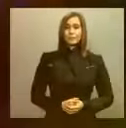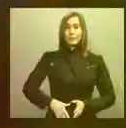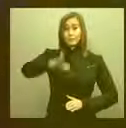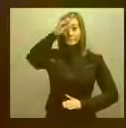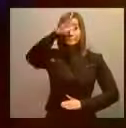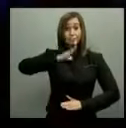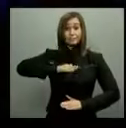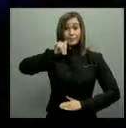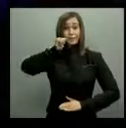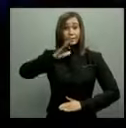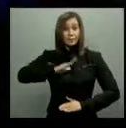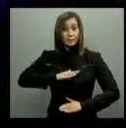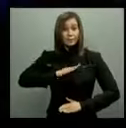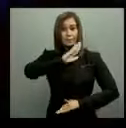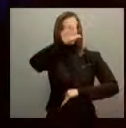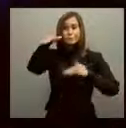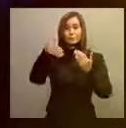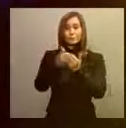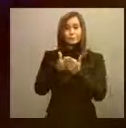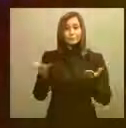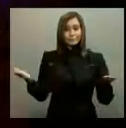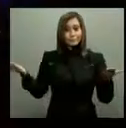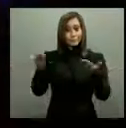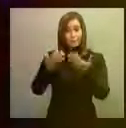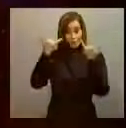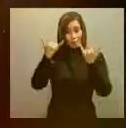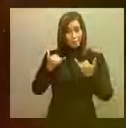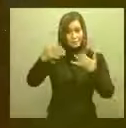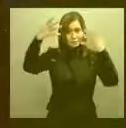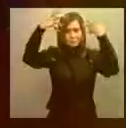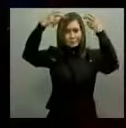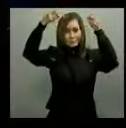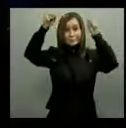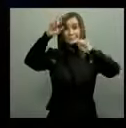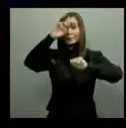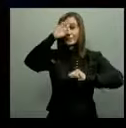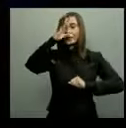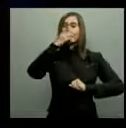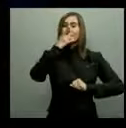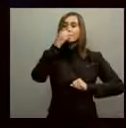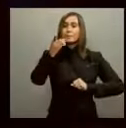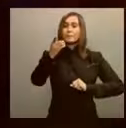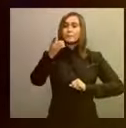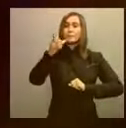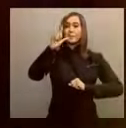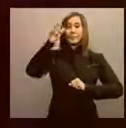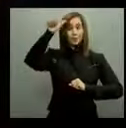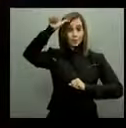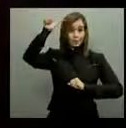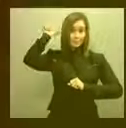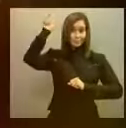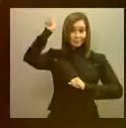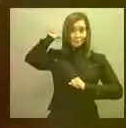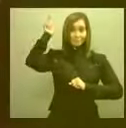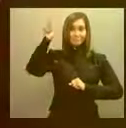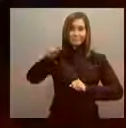Señoras y señores, con todos ustedes, el presidente de la República Dominicana, Luis